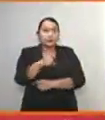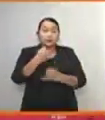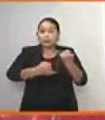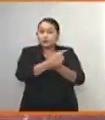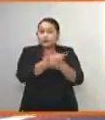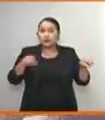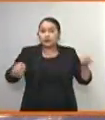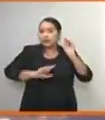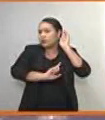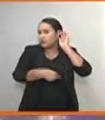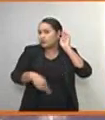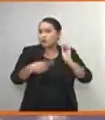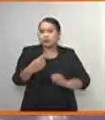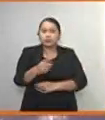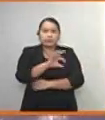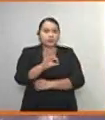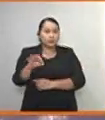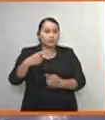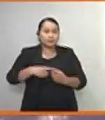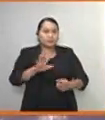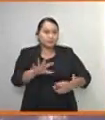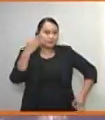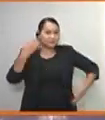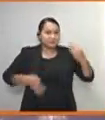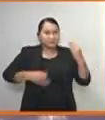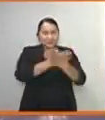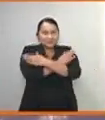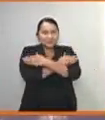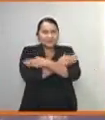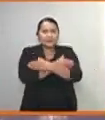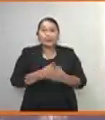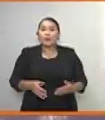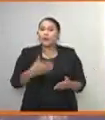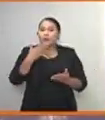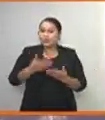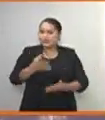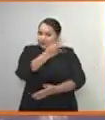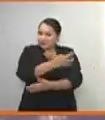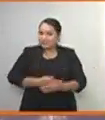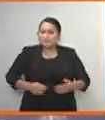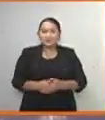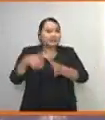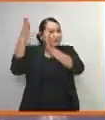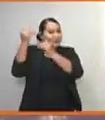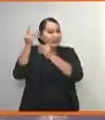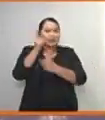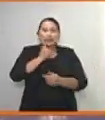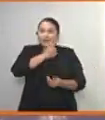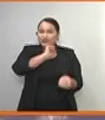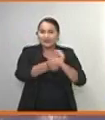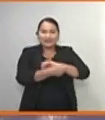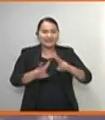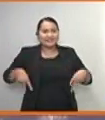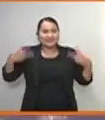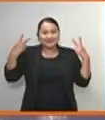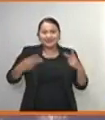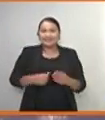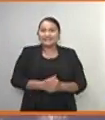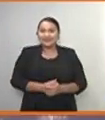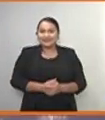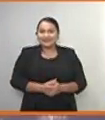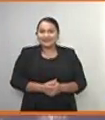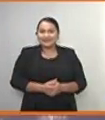jugada gratis. Para más uno es 99 más 5. Muchas felicidades, les deseo una feliz tarde. Llenos de esperanza, Loto te cambia la vida.